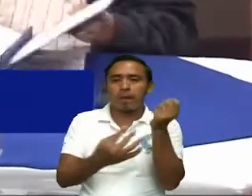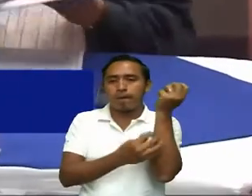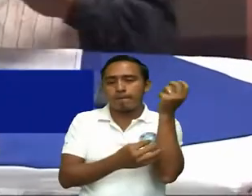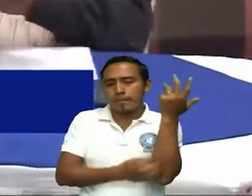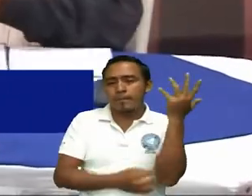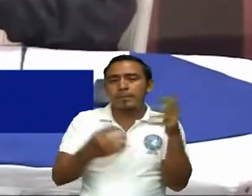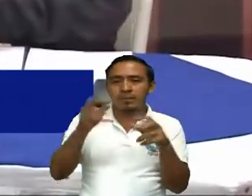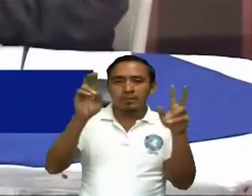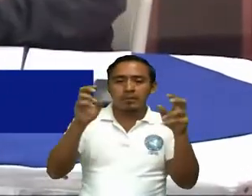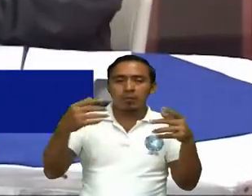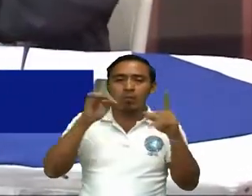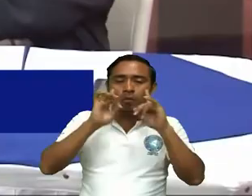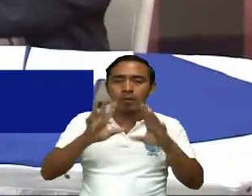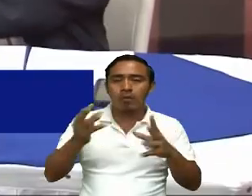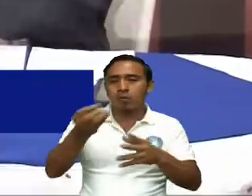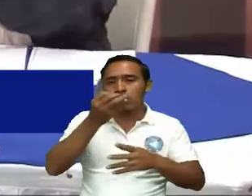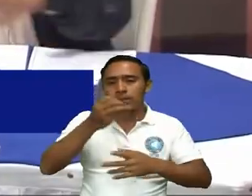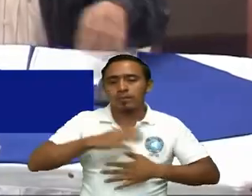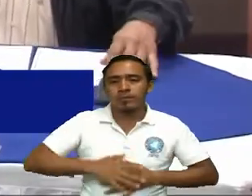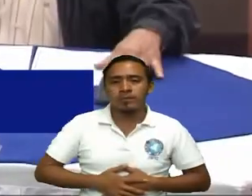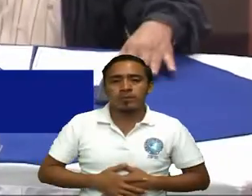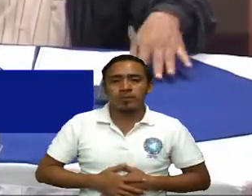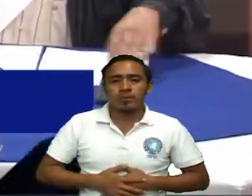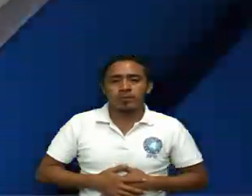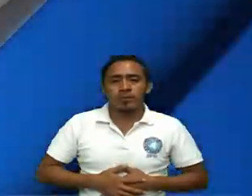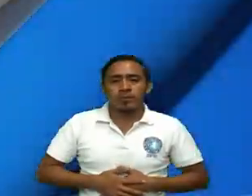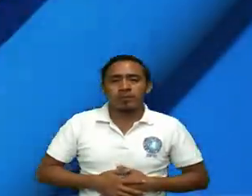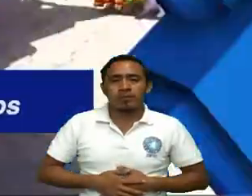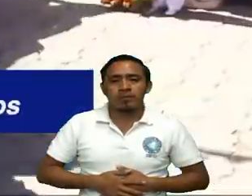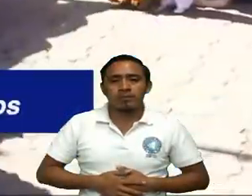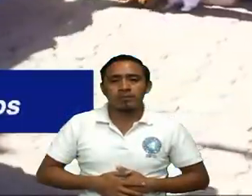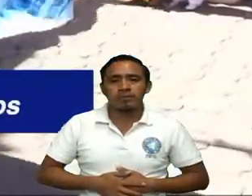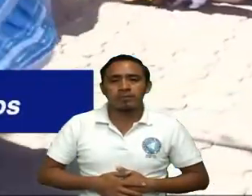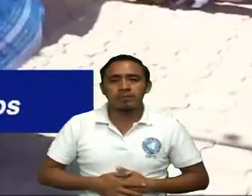en el tema de seguridad alimentaria.